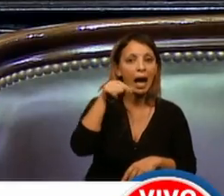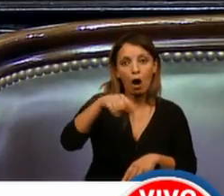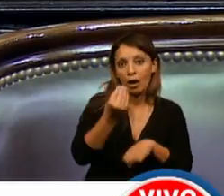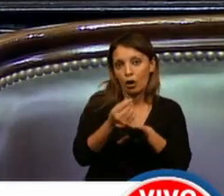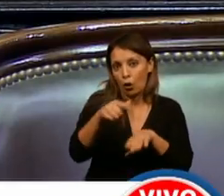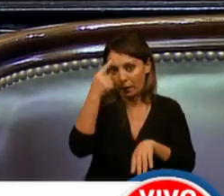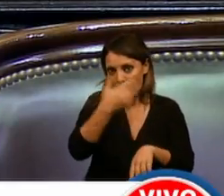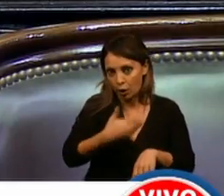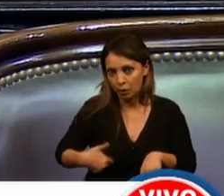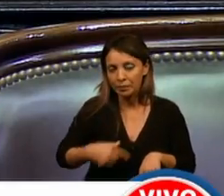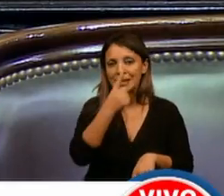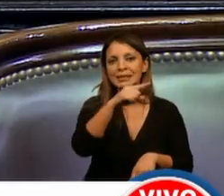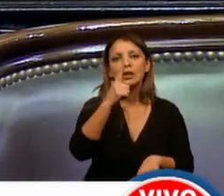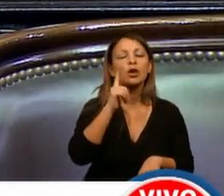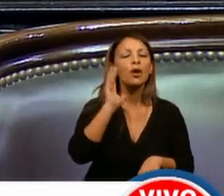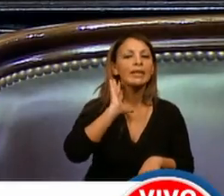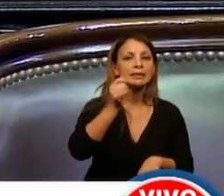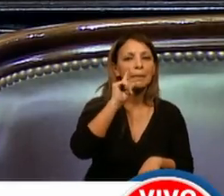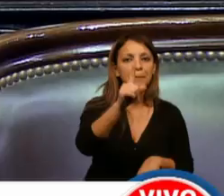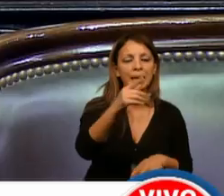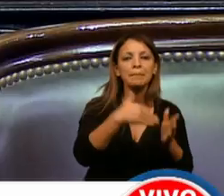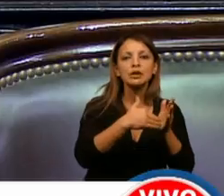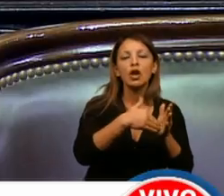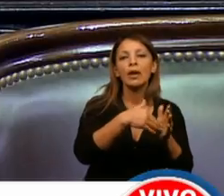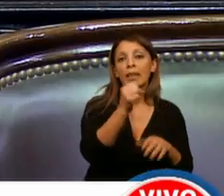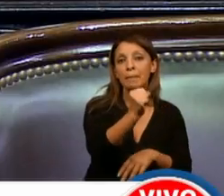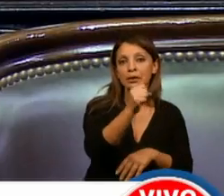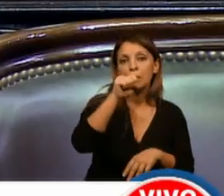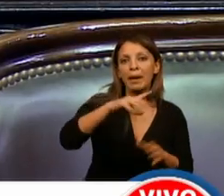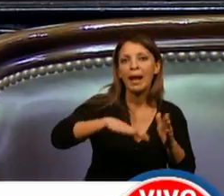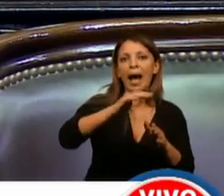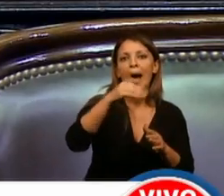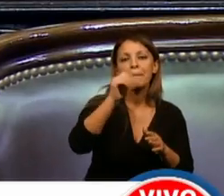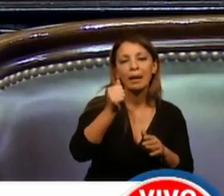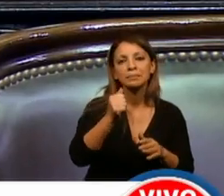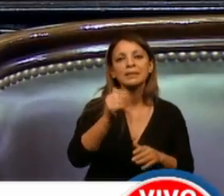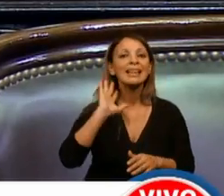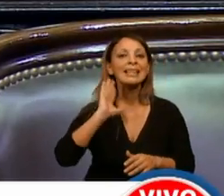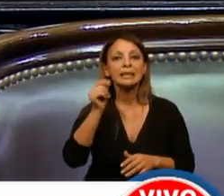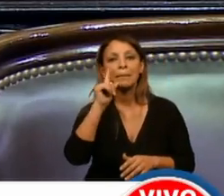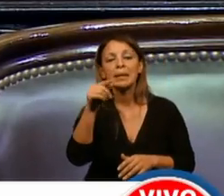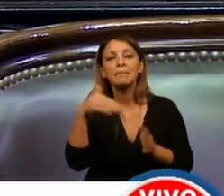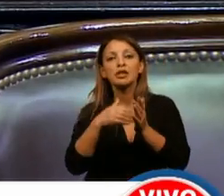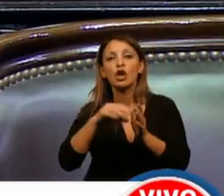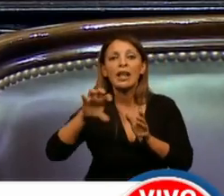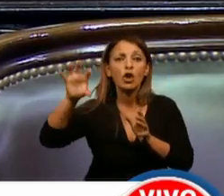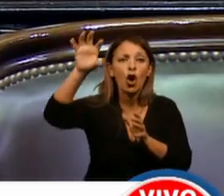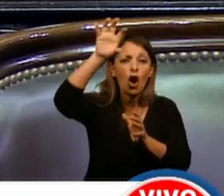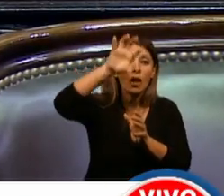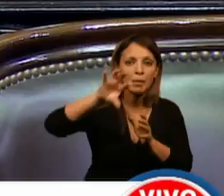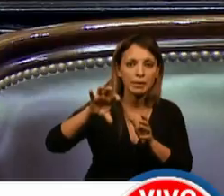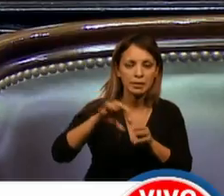ustedes 116 mil millones de pesos al anbaa 16 mil millones de pesos a todo el resto del país